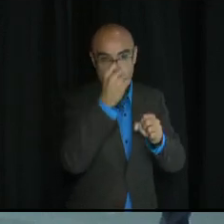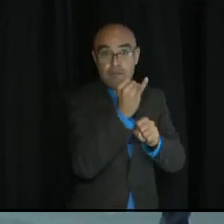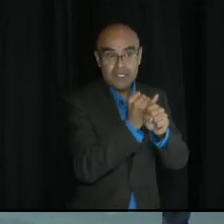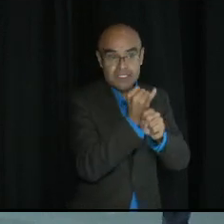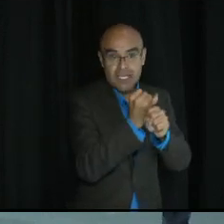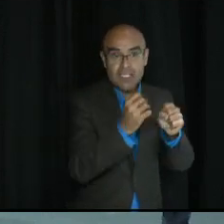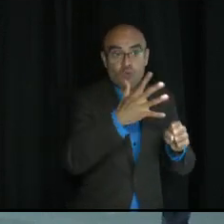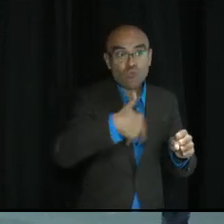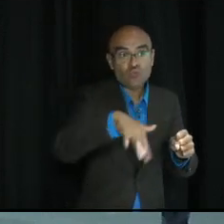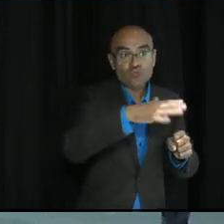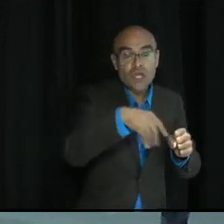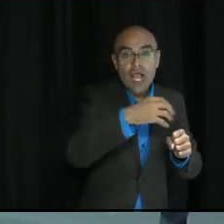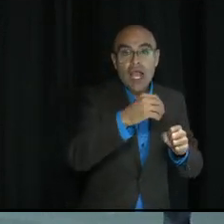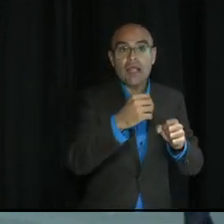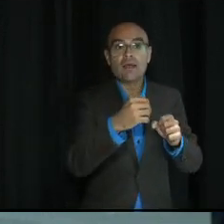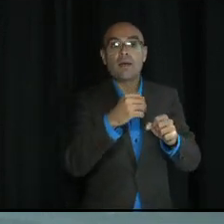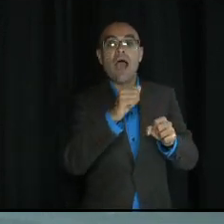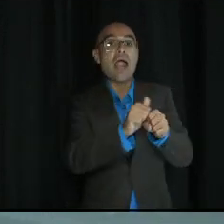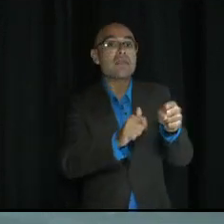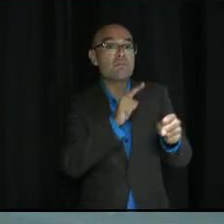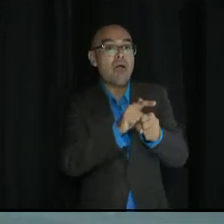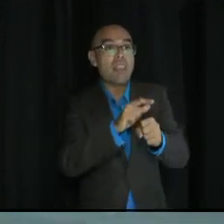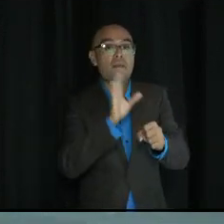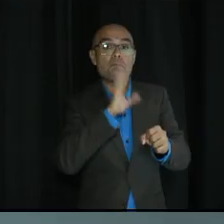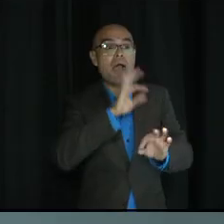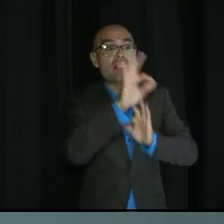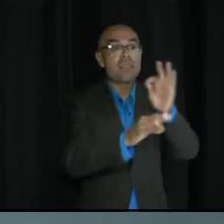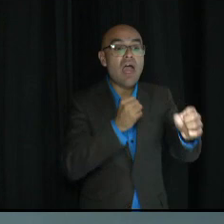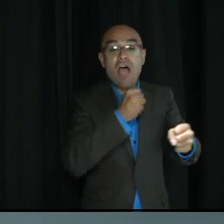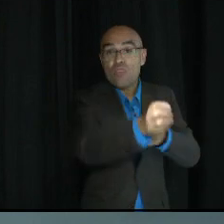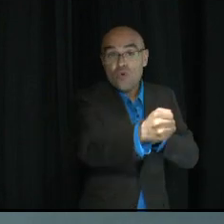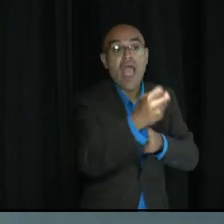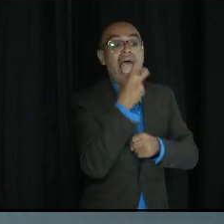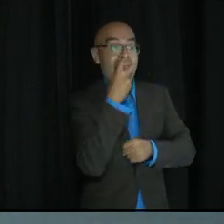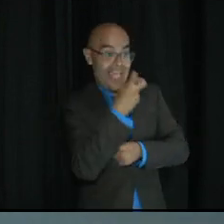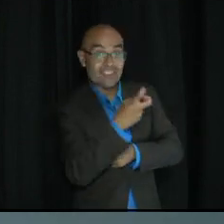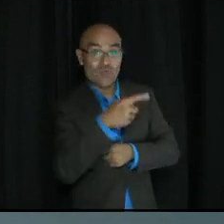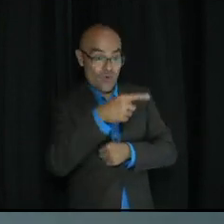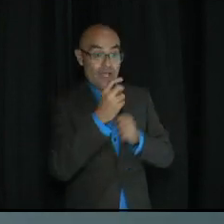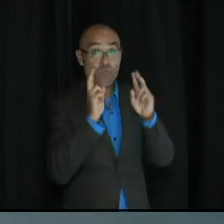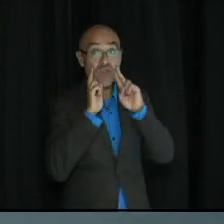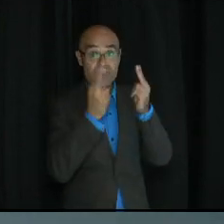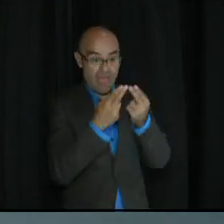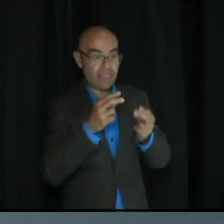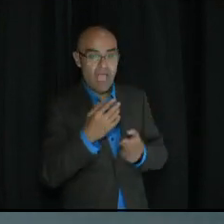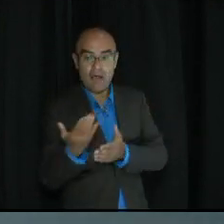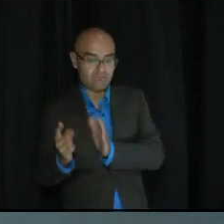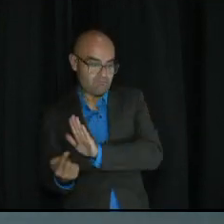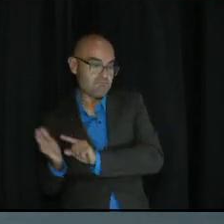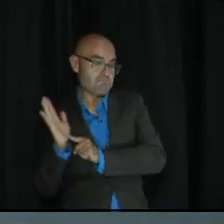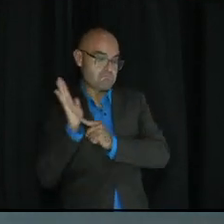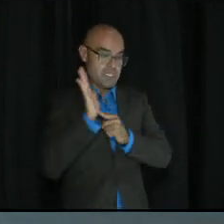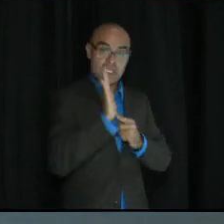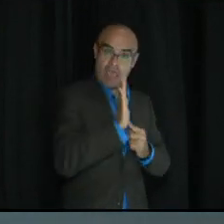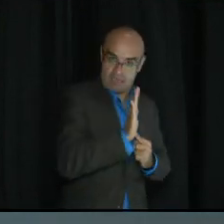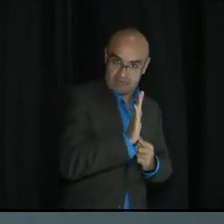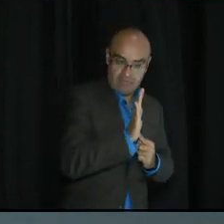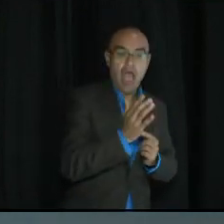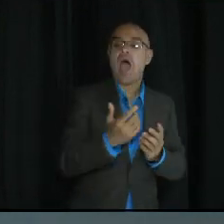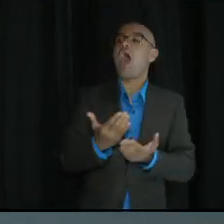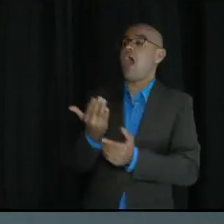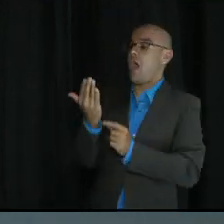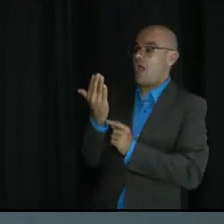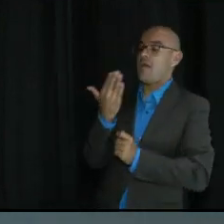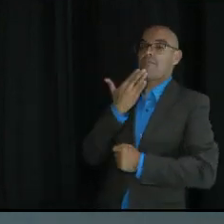del Delito de Maltrato Animal. En el ejemplo nos ponía pues un ejemplo de una colaboración, un ejemplo de un